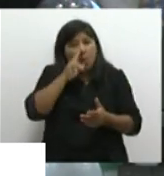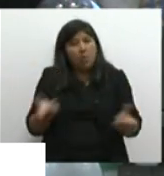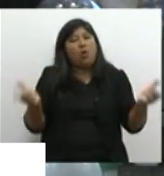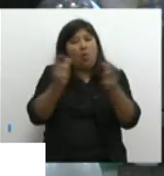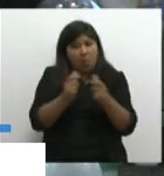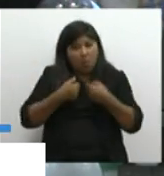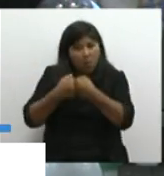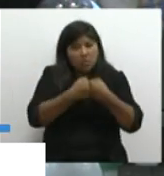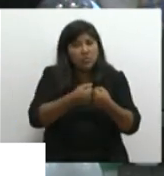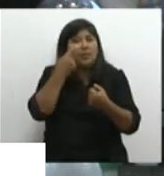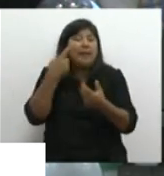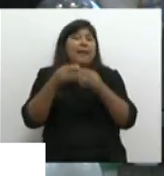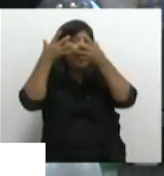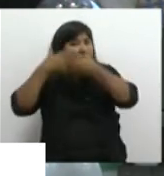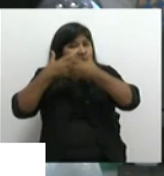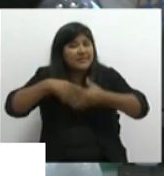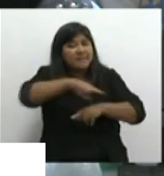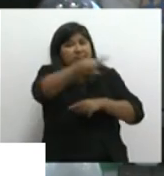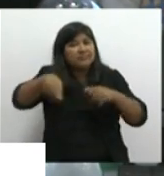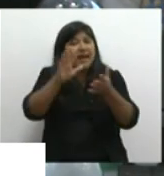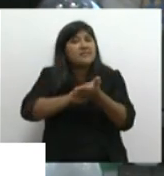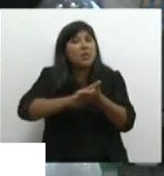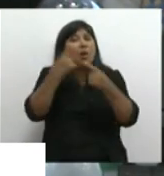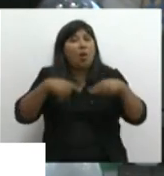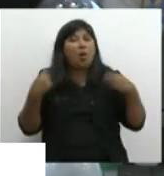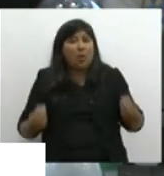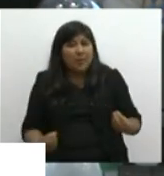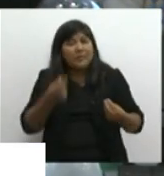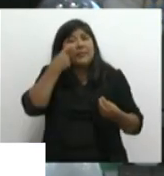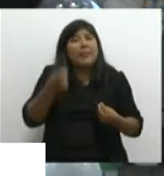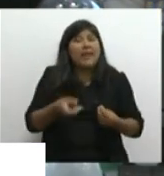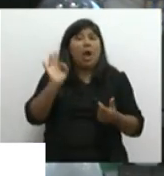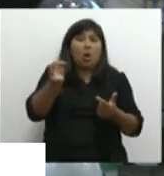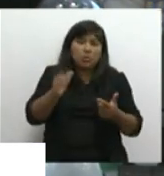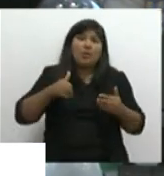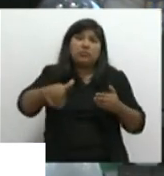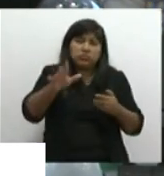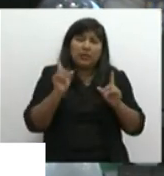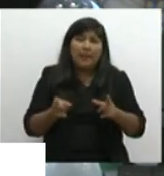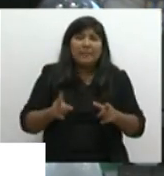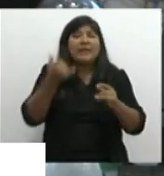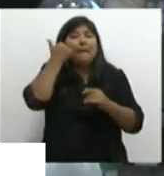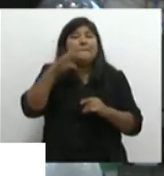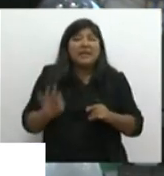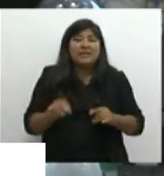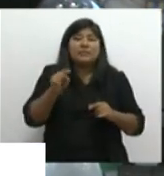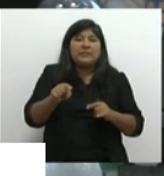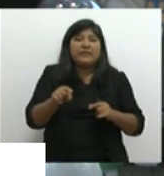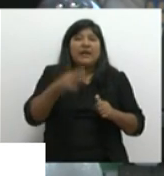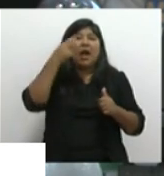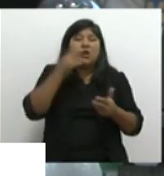la situación y seguimos comprometiendo el incremento del mes de octubre de modo tal de que en el mes de mayo va a haber un nuevo